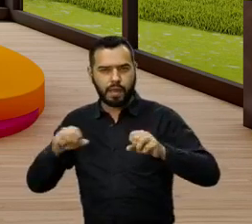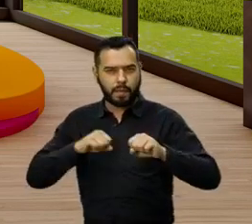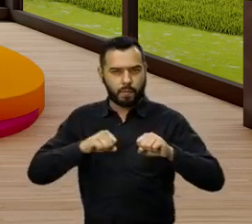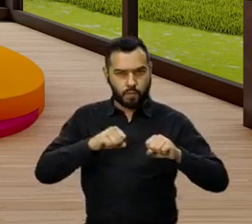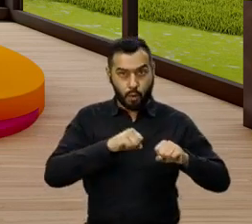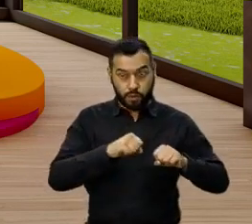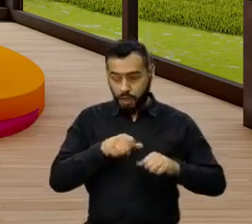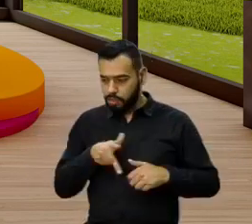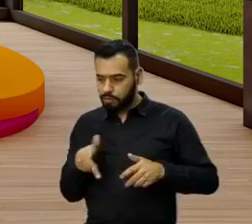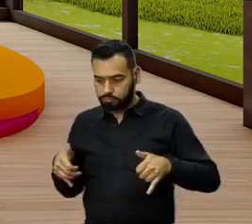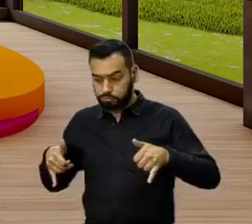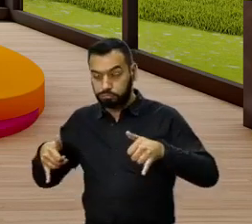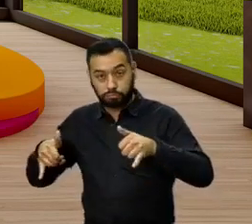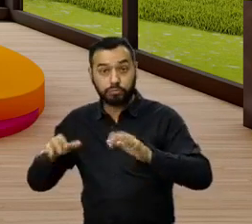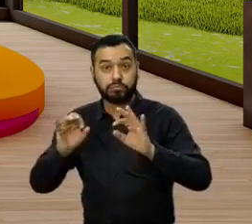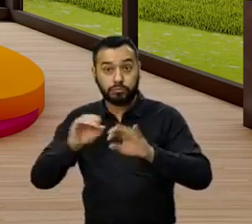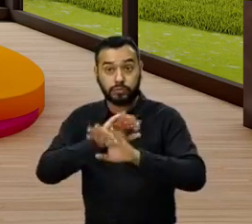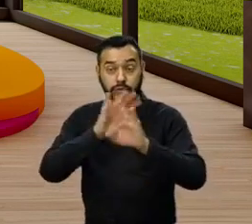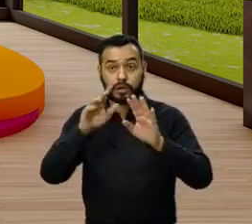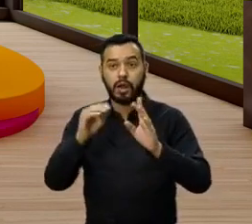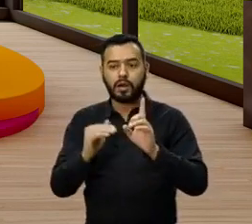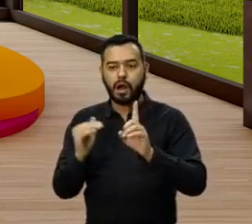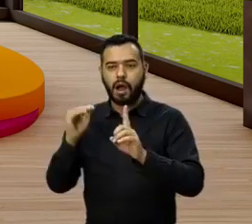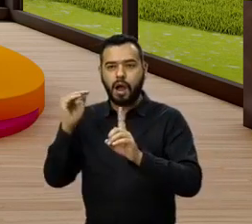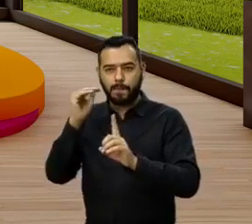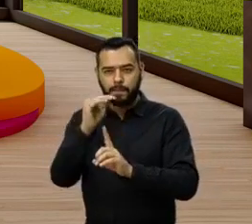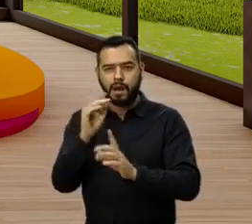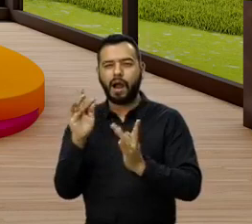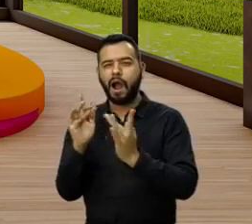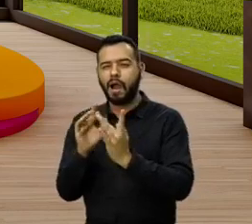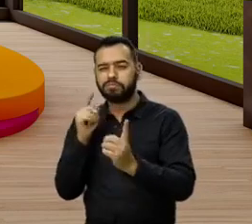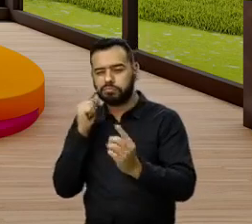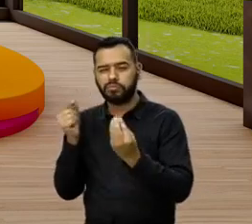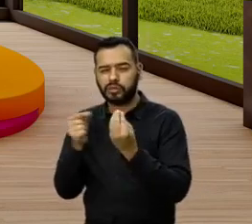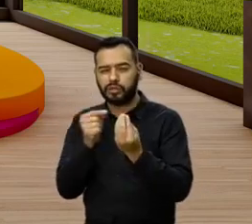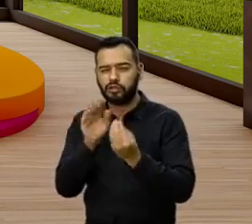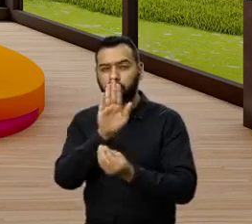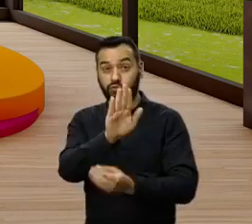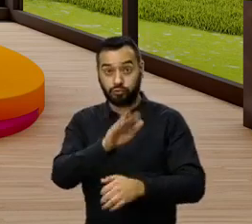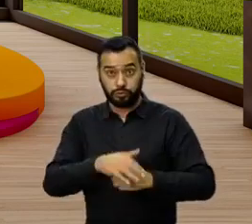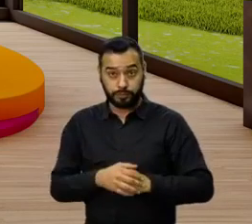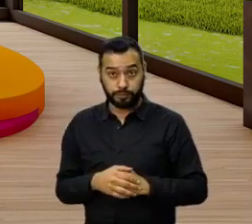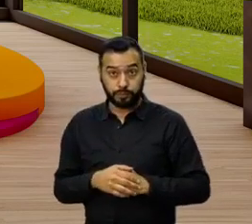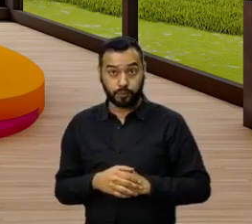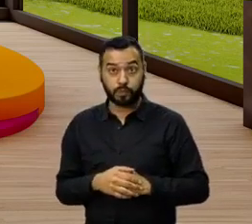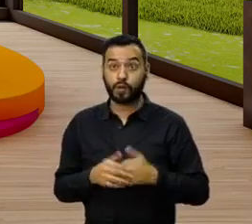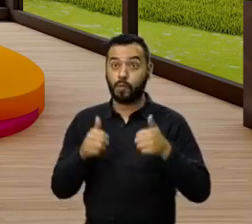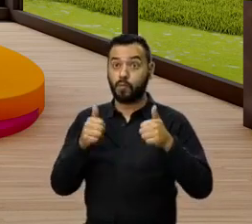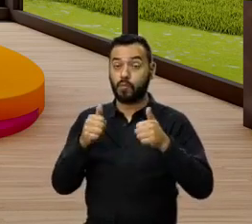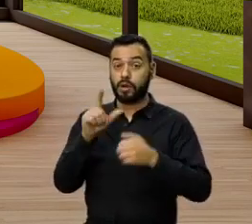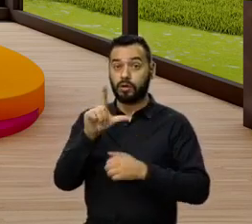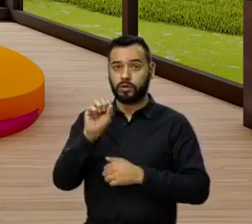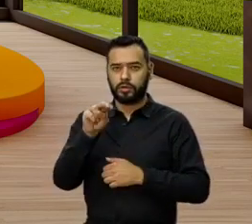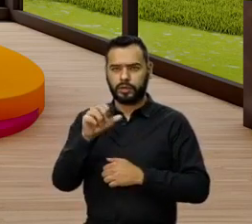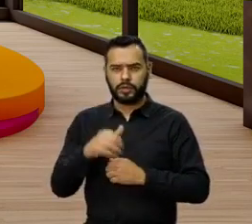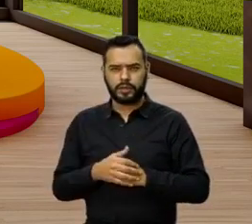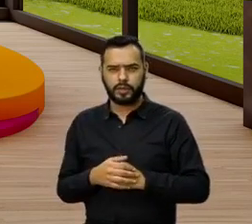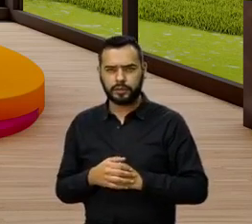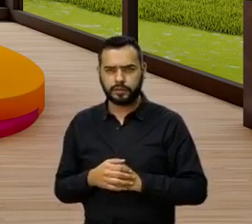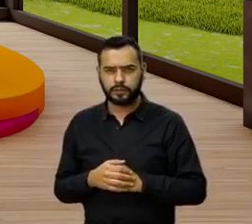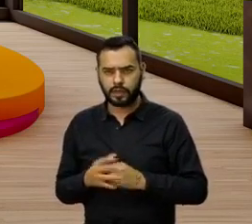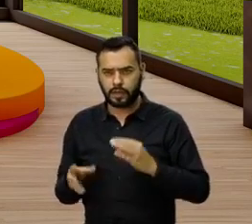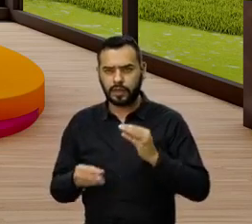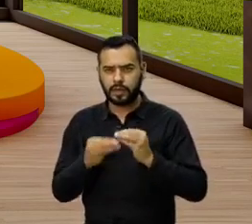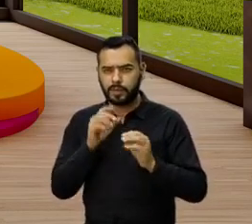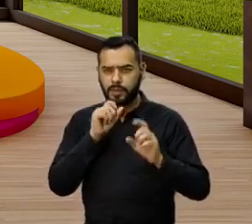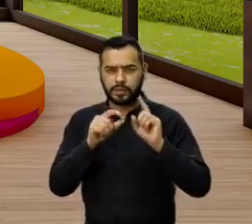entonces claro que sí y tenemos un apartamento diseñado para sus condiciones bueno lina vamos a ver si tenemos